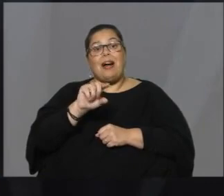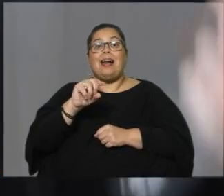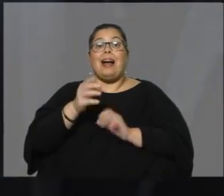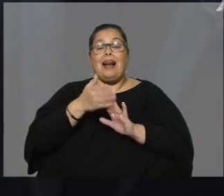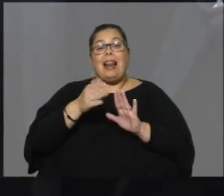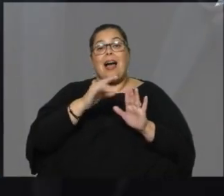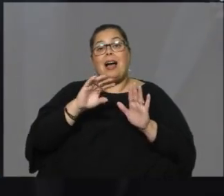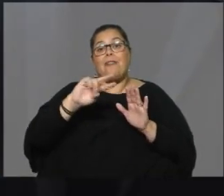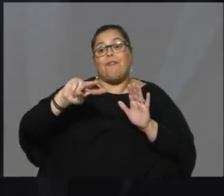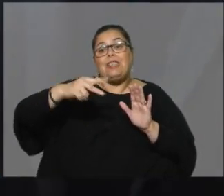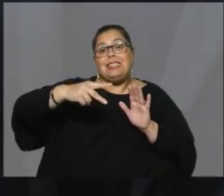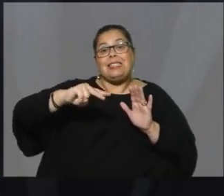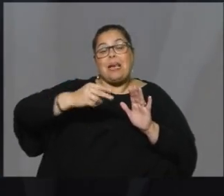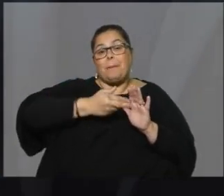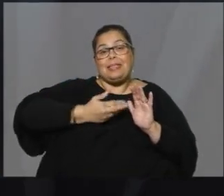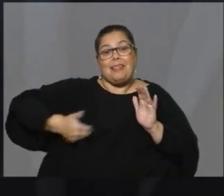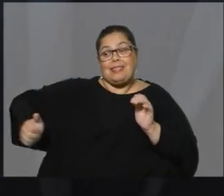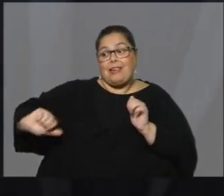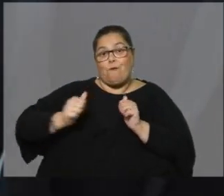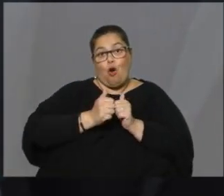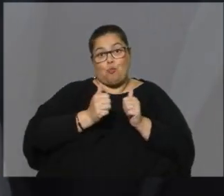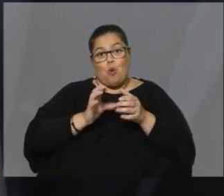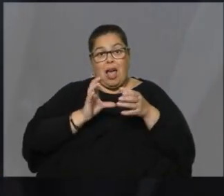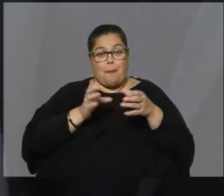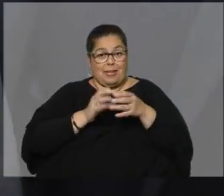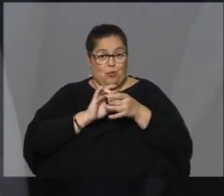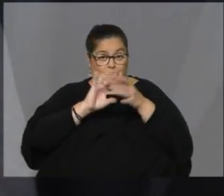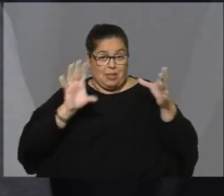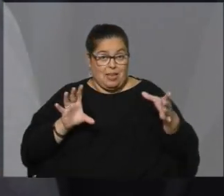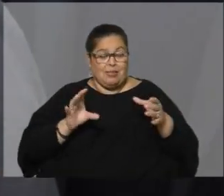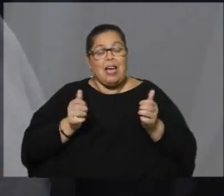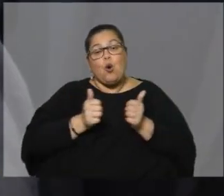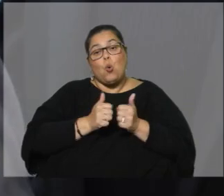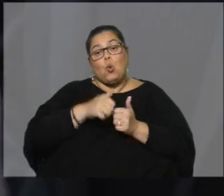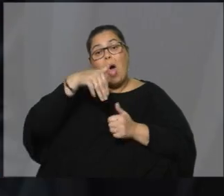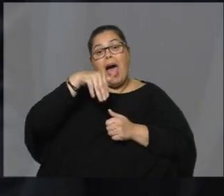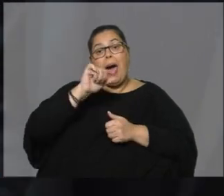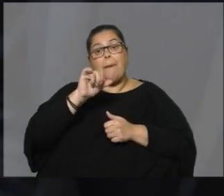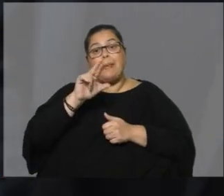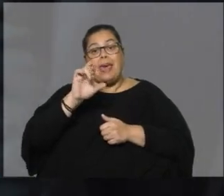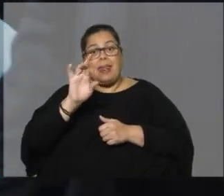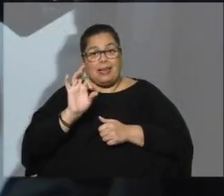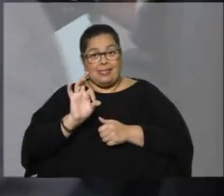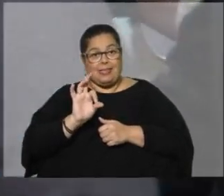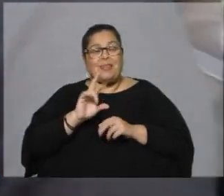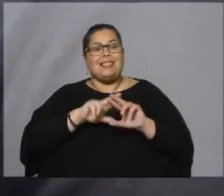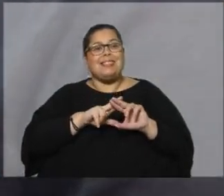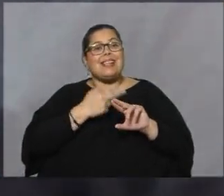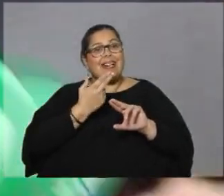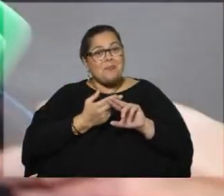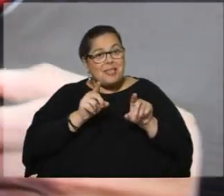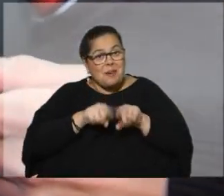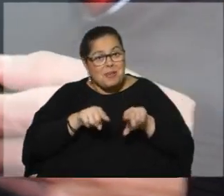candidata a la vicepresidencia por parte de la fórmula del Partido Independiente junto a Pablo Mieres. ¿De alguna manera se repite, Mónica?